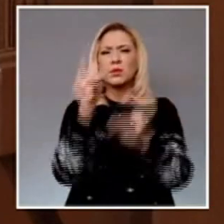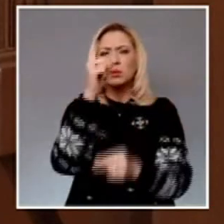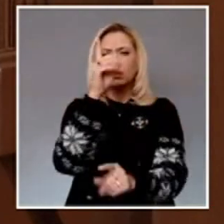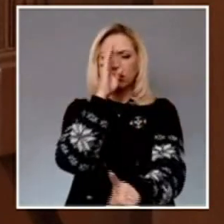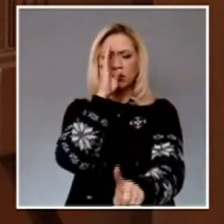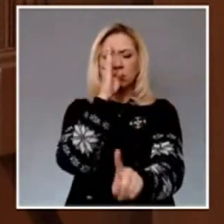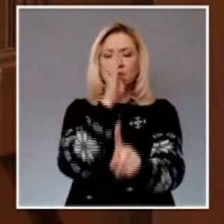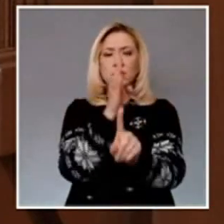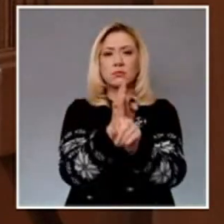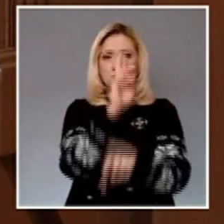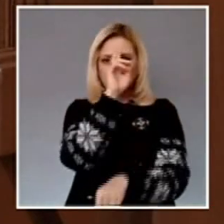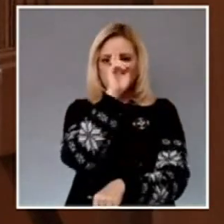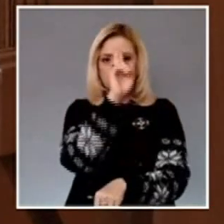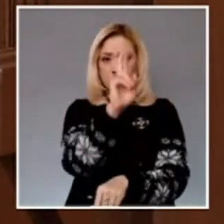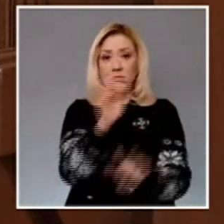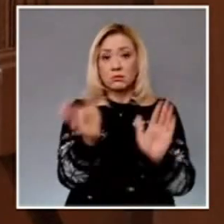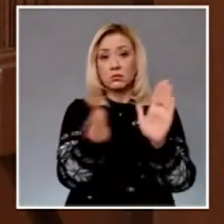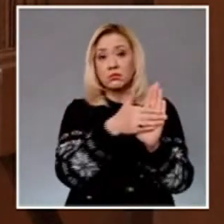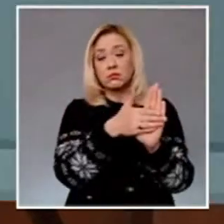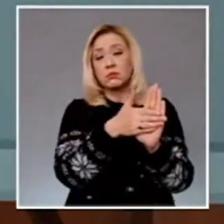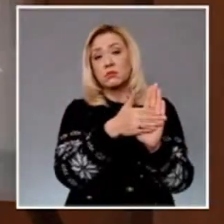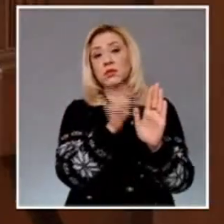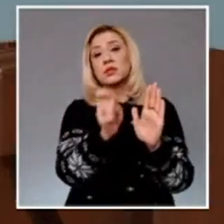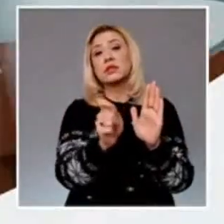Estado constitucional de derecho.